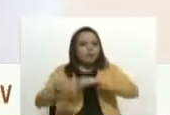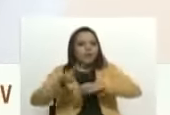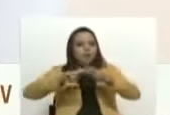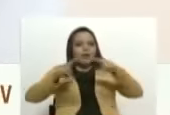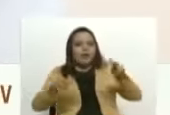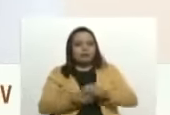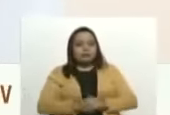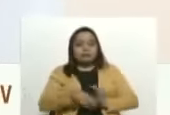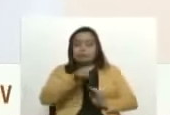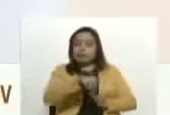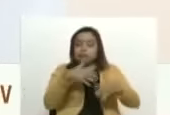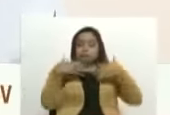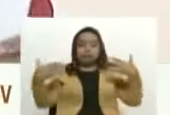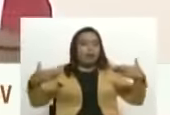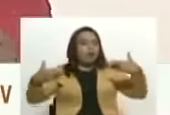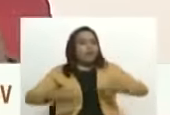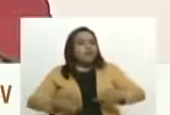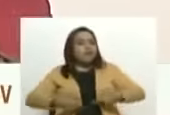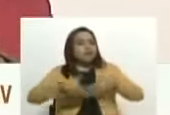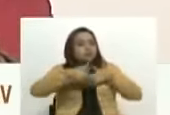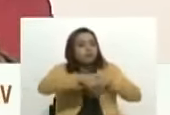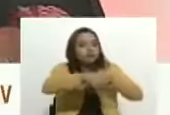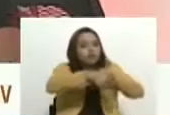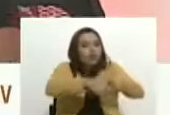esfuerzo, se movilizaron